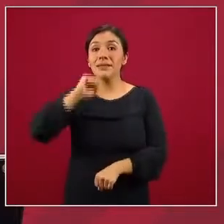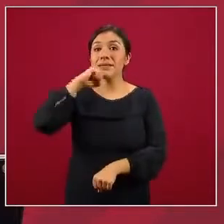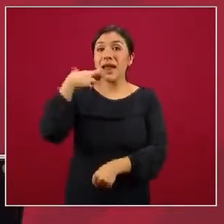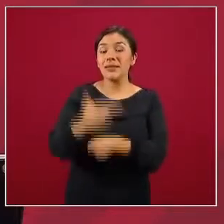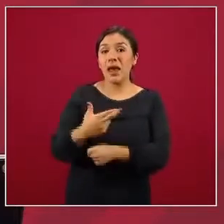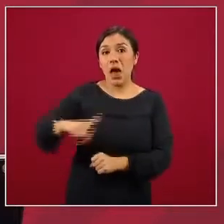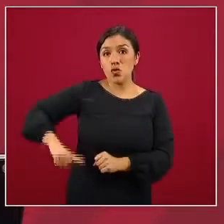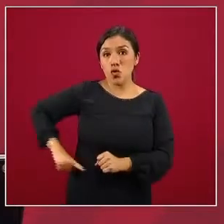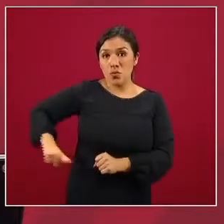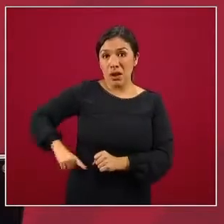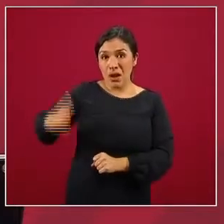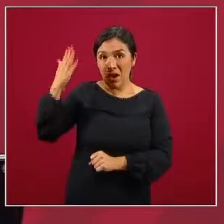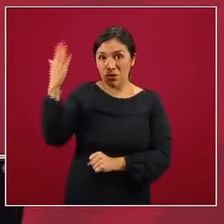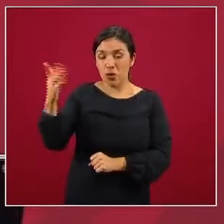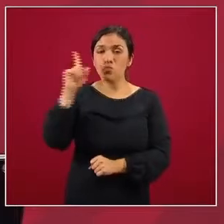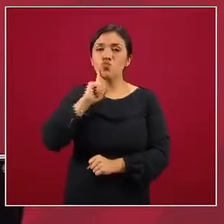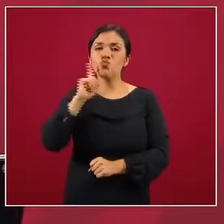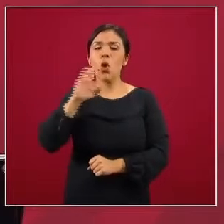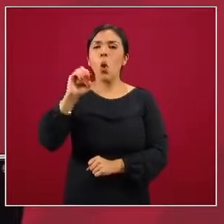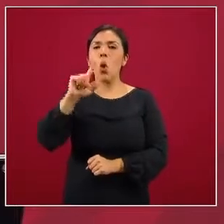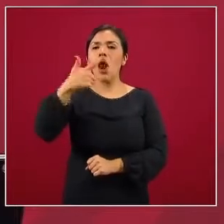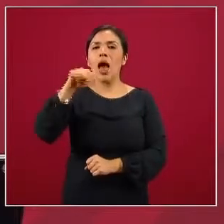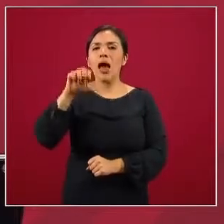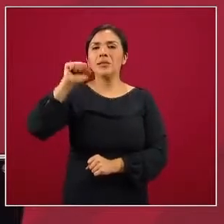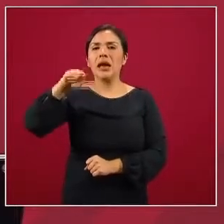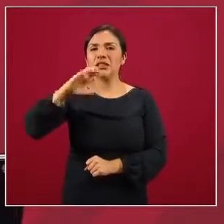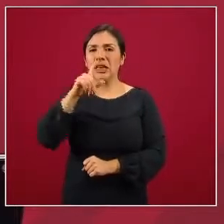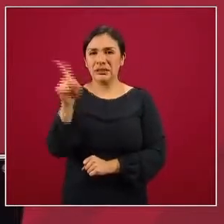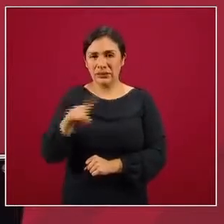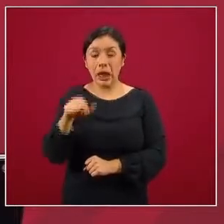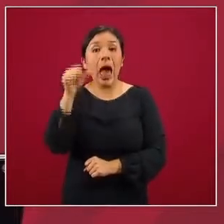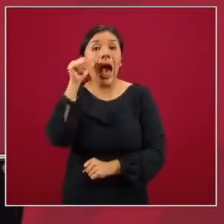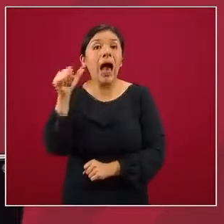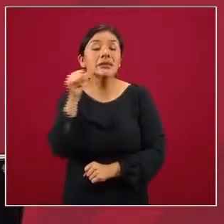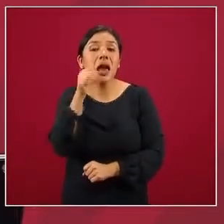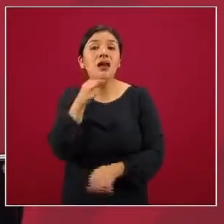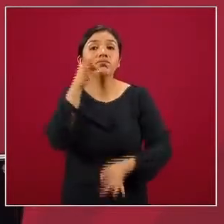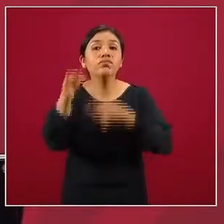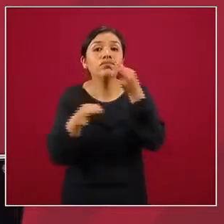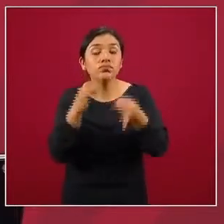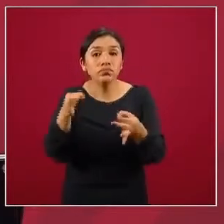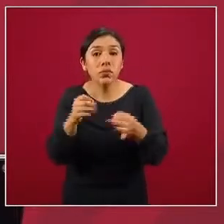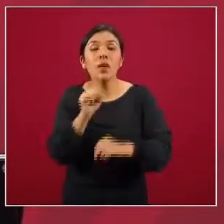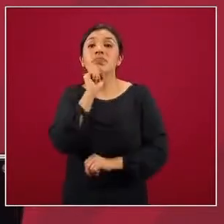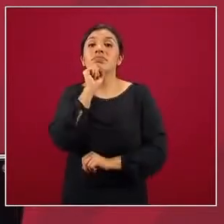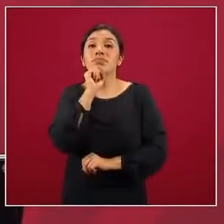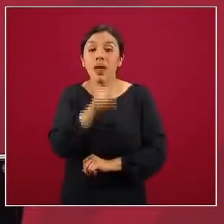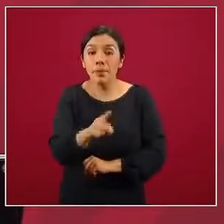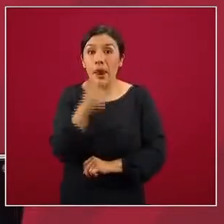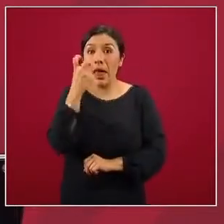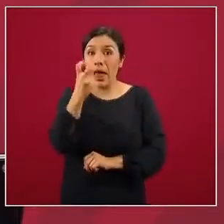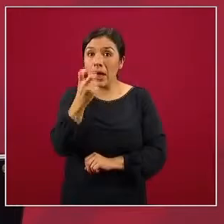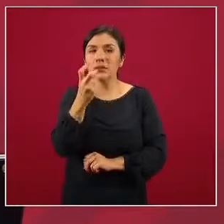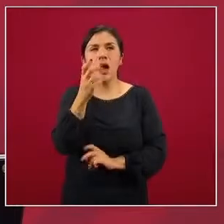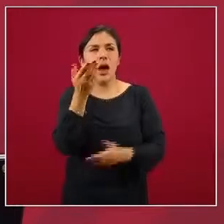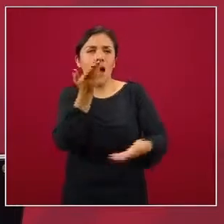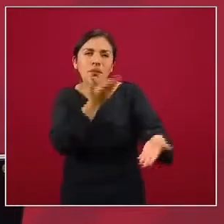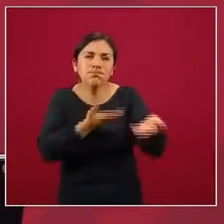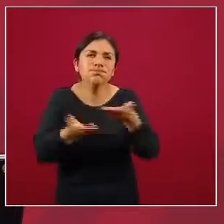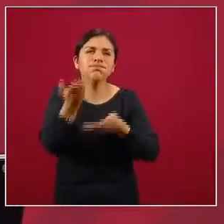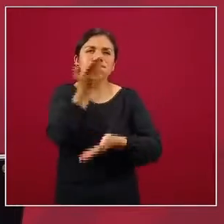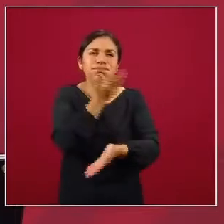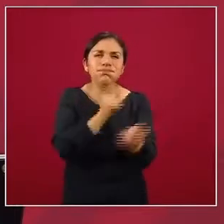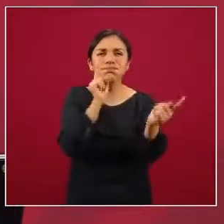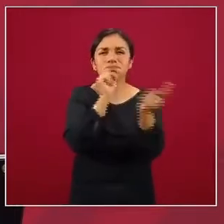de Gobernación, la ministra Olga Sánchez Cordero, comentó ayer que además en estas conversaciones